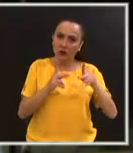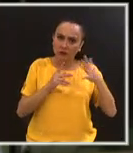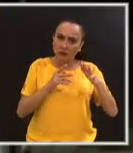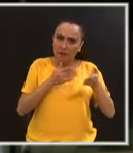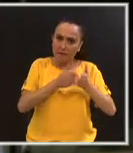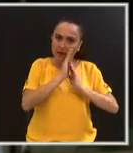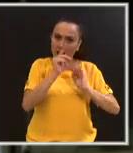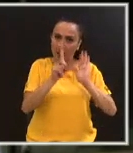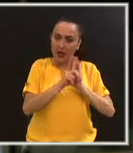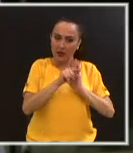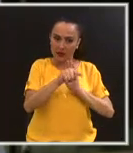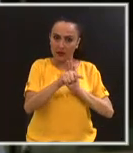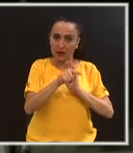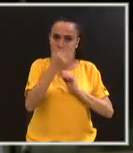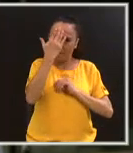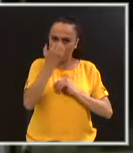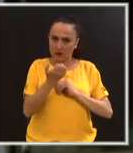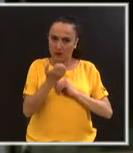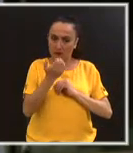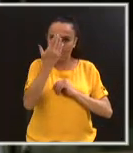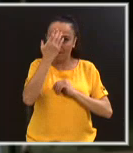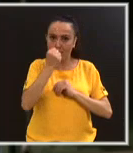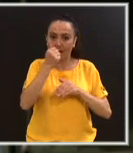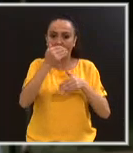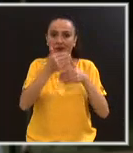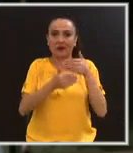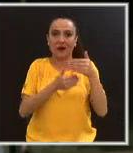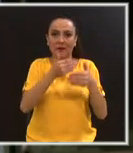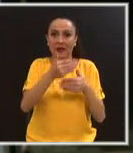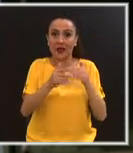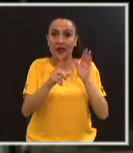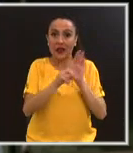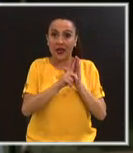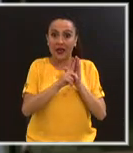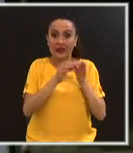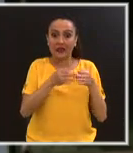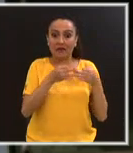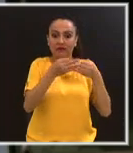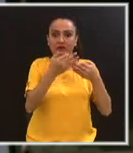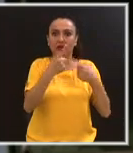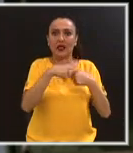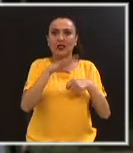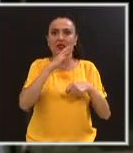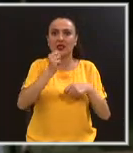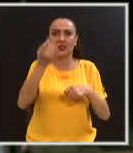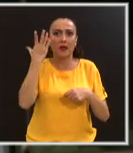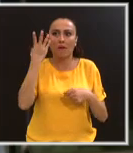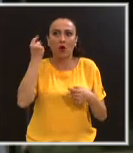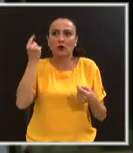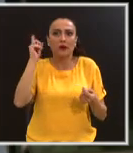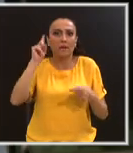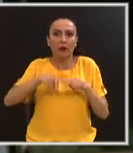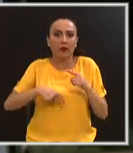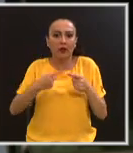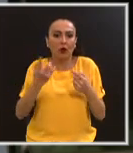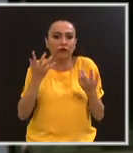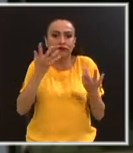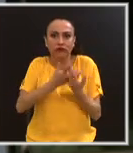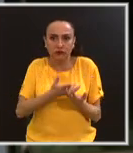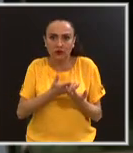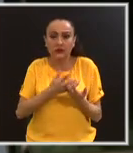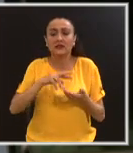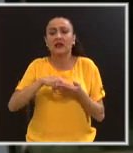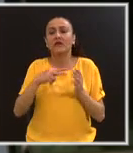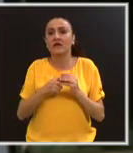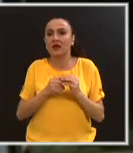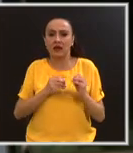solicitado la ley de condonación Por qué es eso porque la tramitología de la ley de prescripción no se ha podido poner en práctica Eso quiere decir que nos genera un